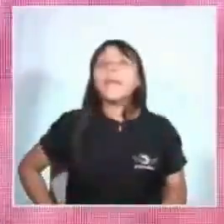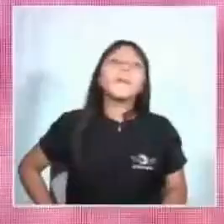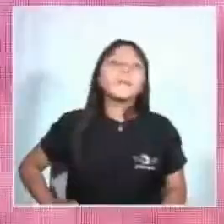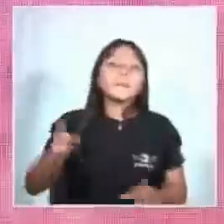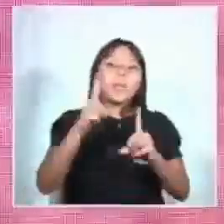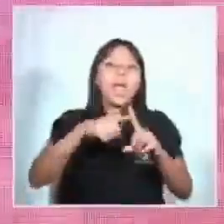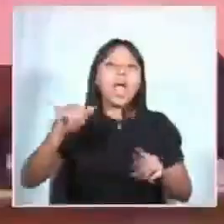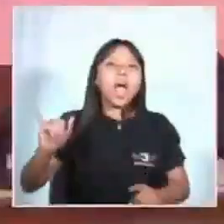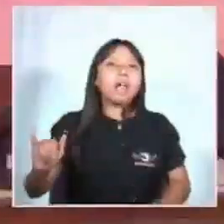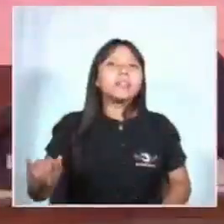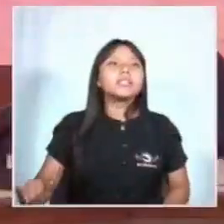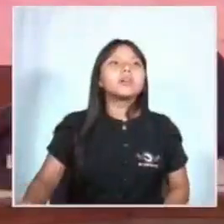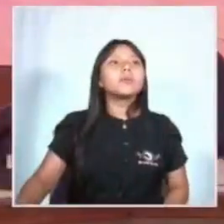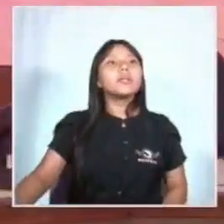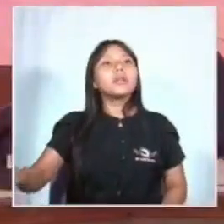al necio